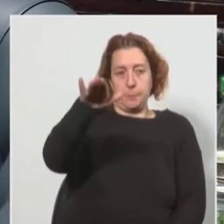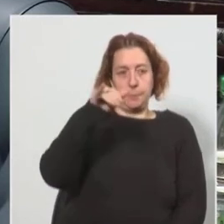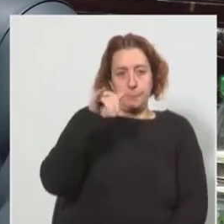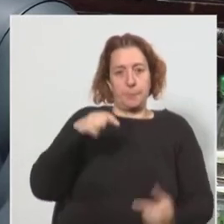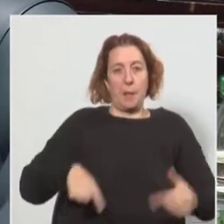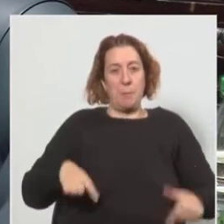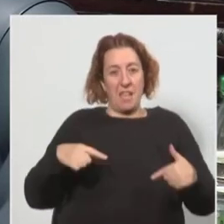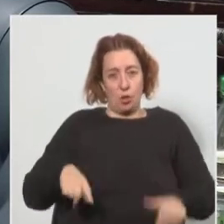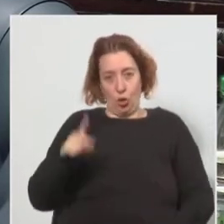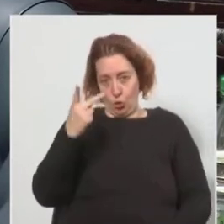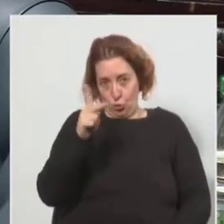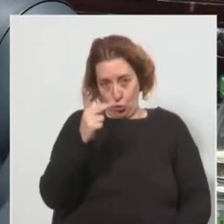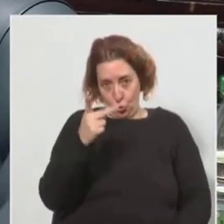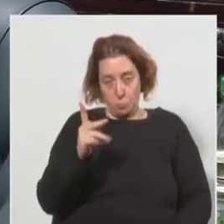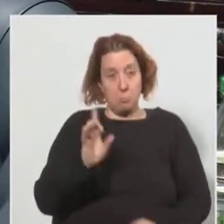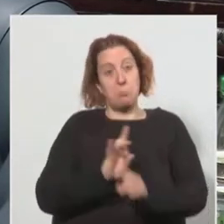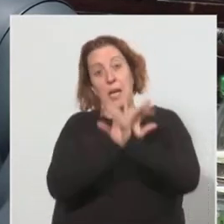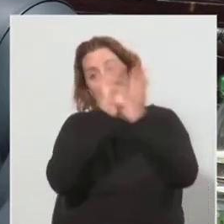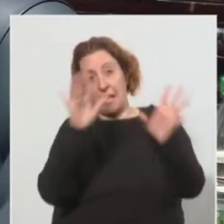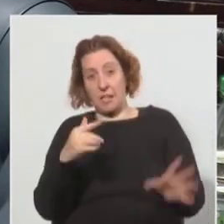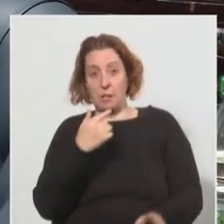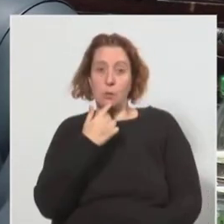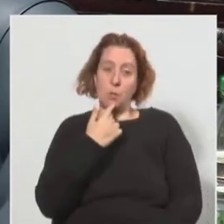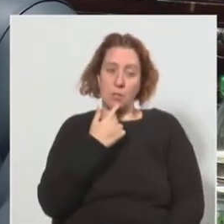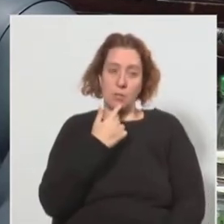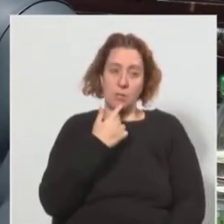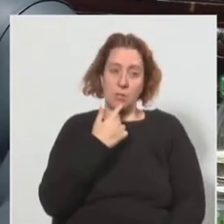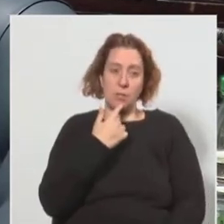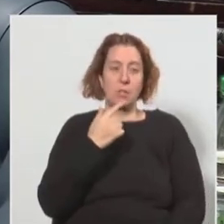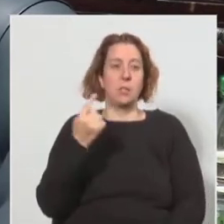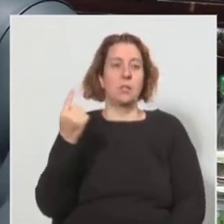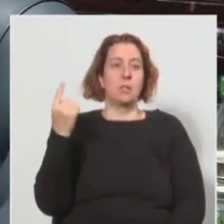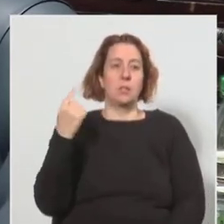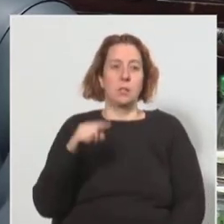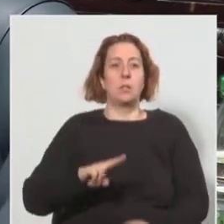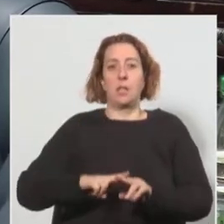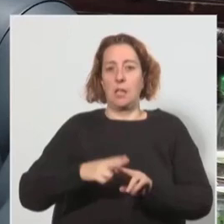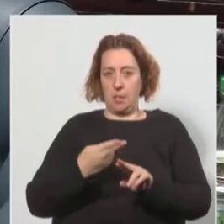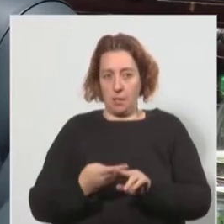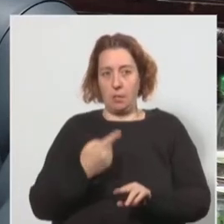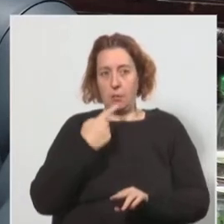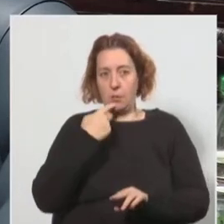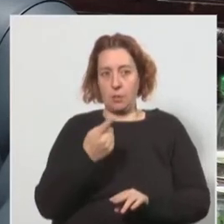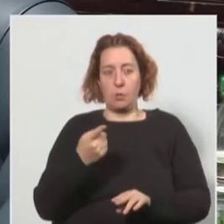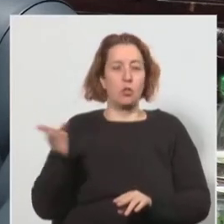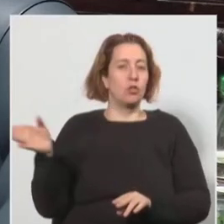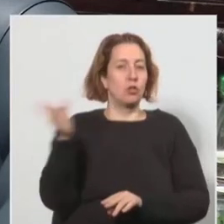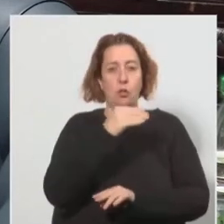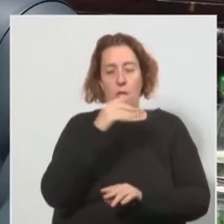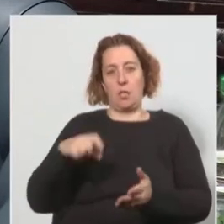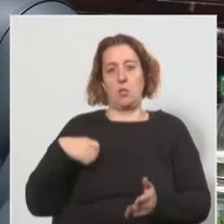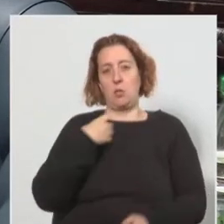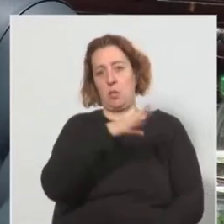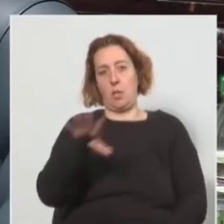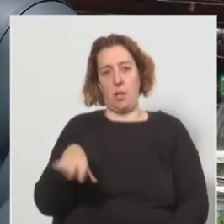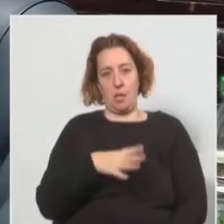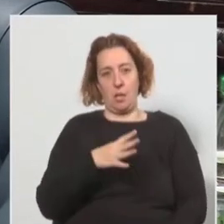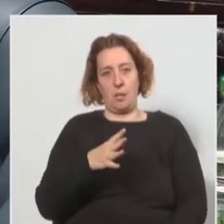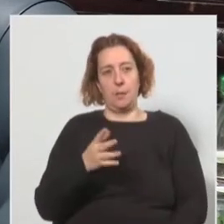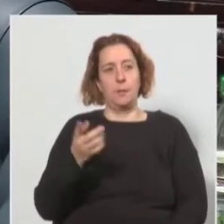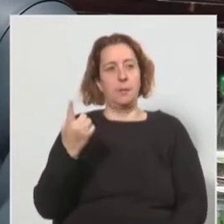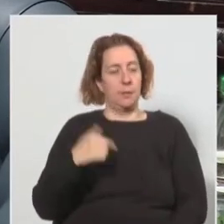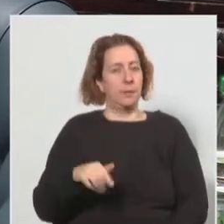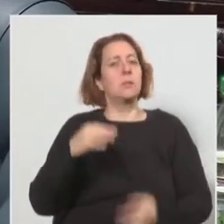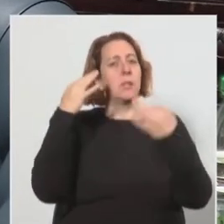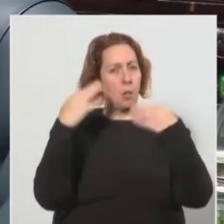ministros para que aclaren esas dudas, que son, reitero, las de toda la sociedad y